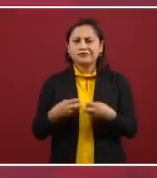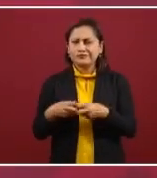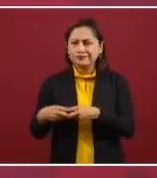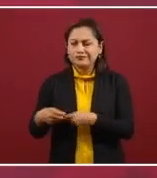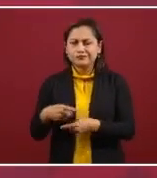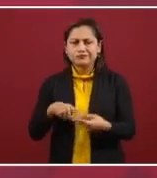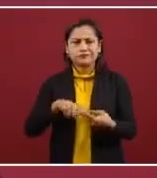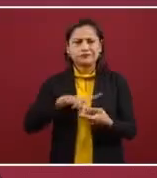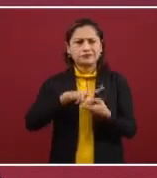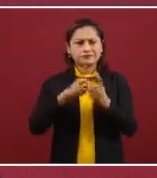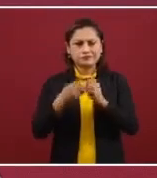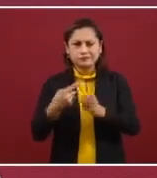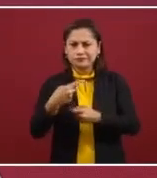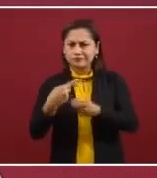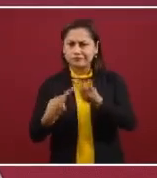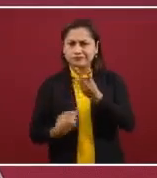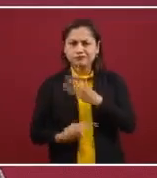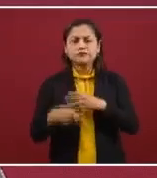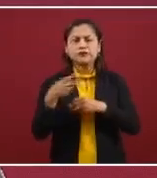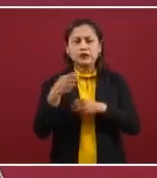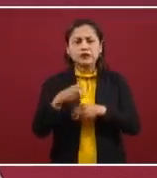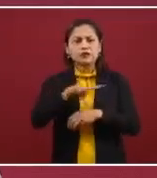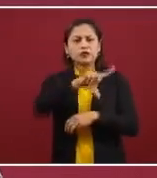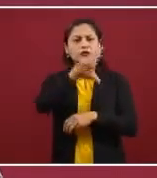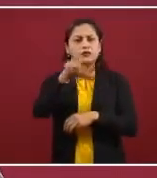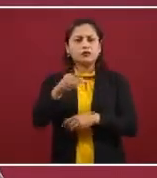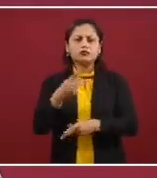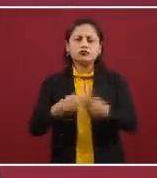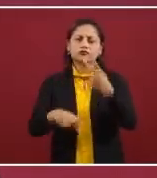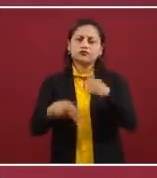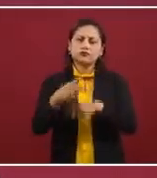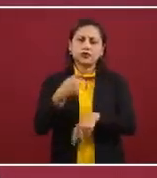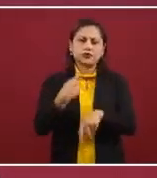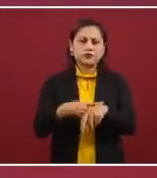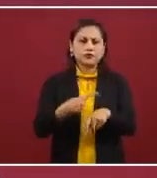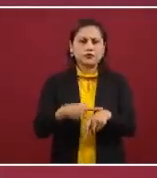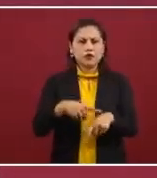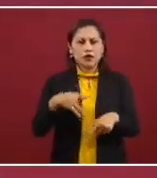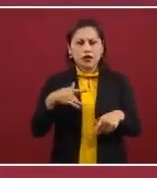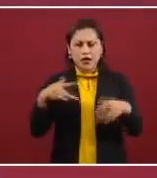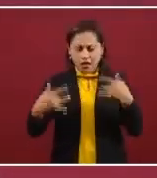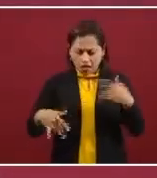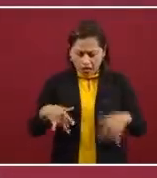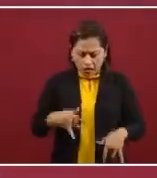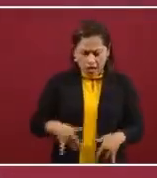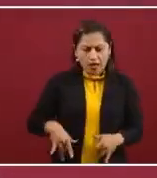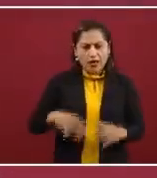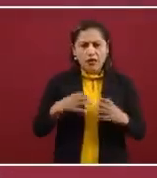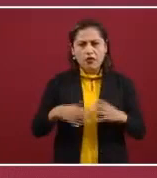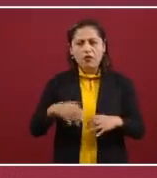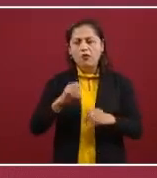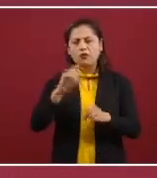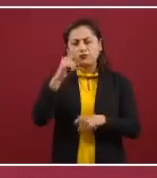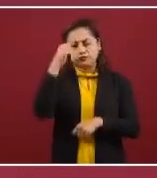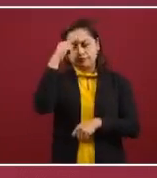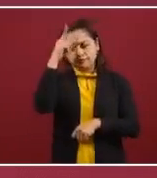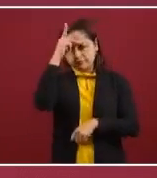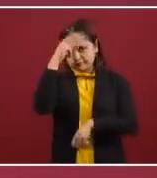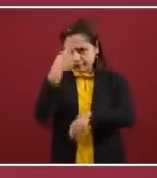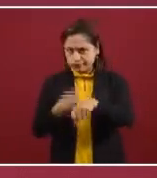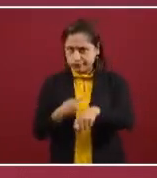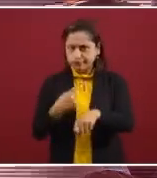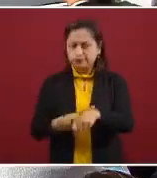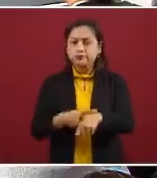y conlleva una serie de alteraciones que terminan en dolencia psiquiátrica, enfermedad psiquiátrica. Pero